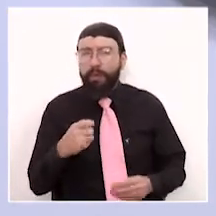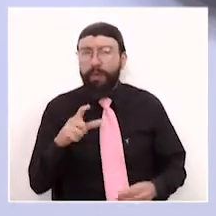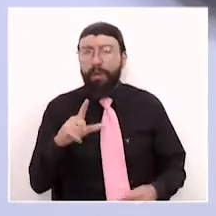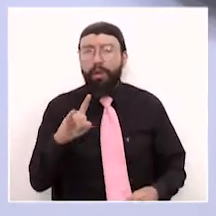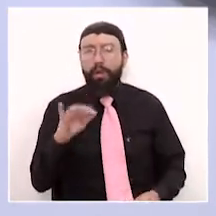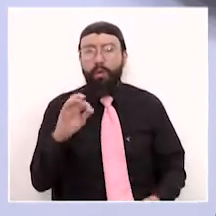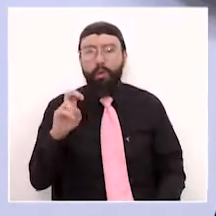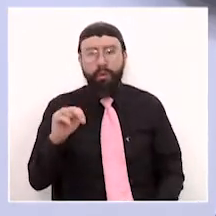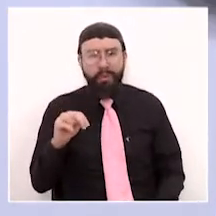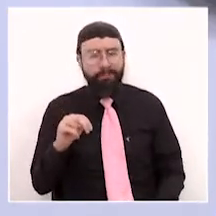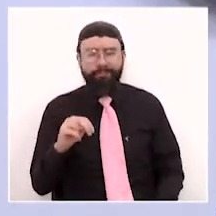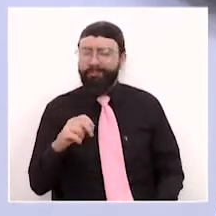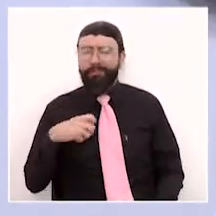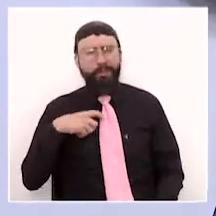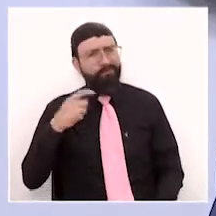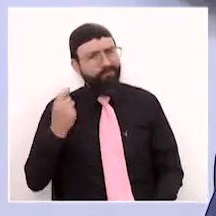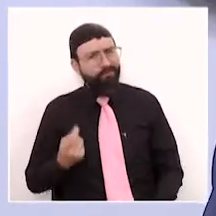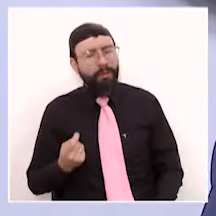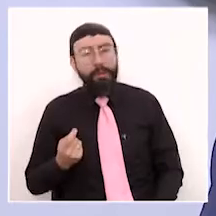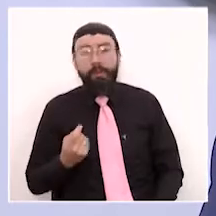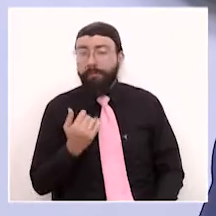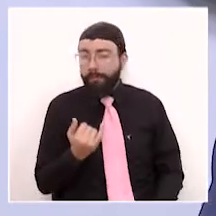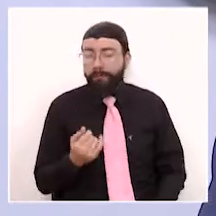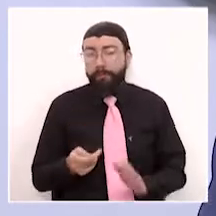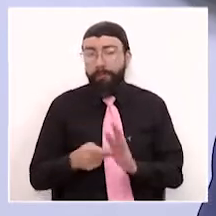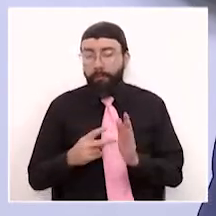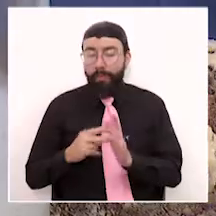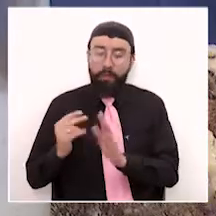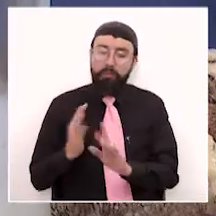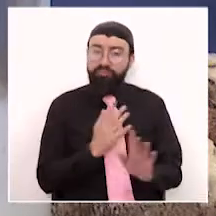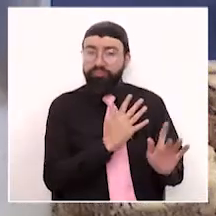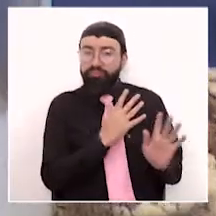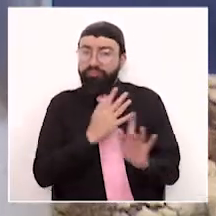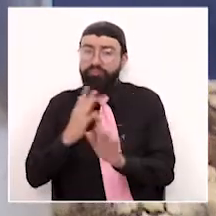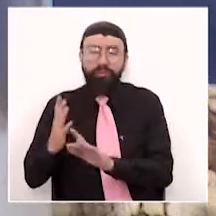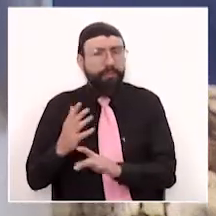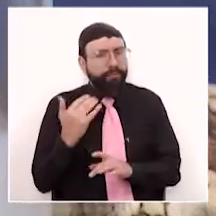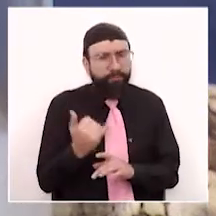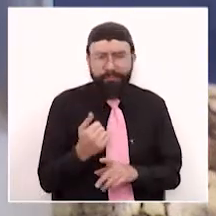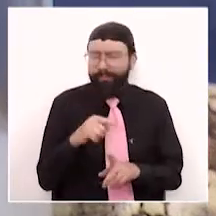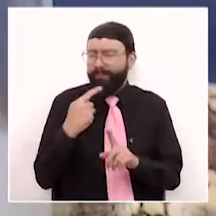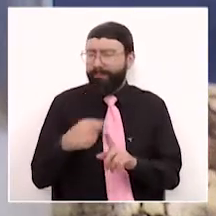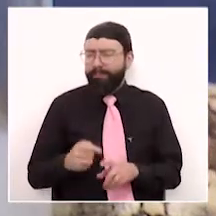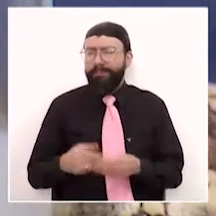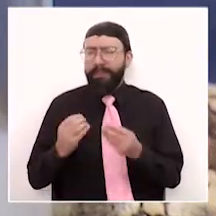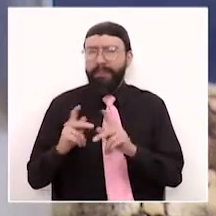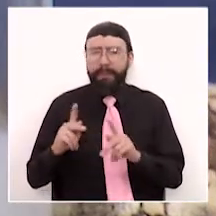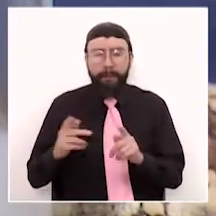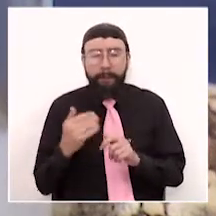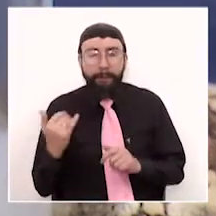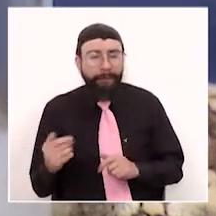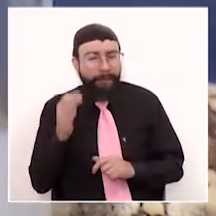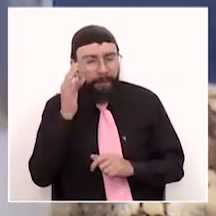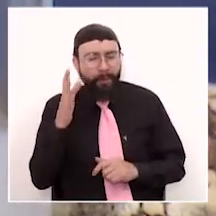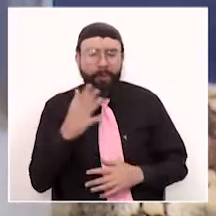trigo. Entonces también es un cereal que puede ser consumido por muchas personas que presentan